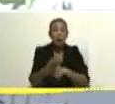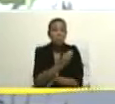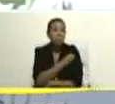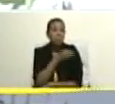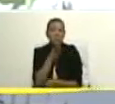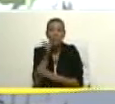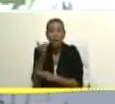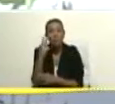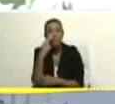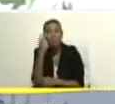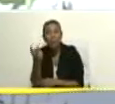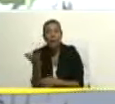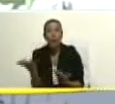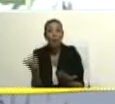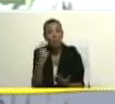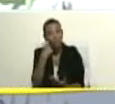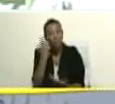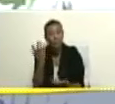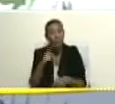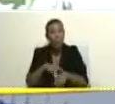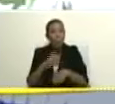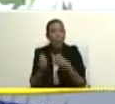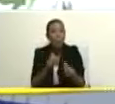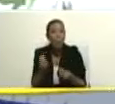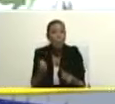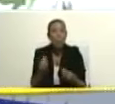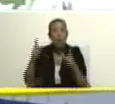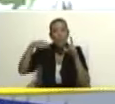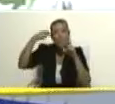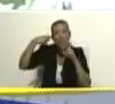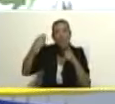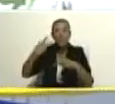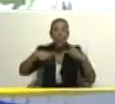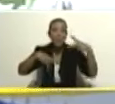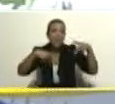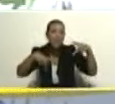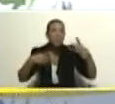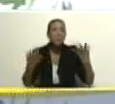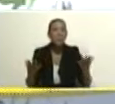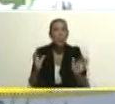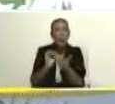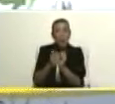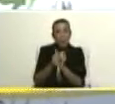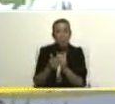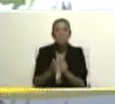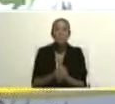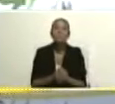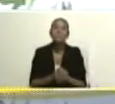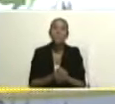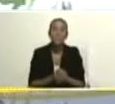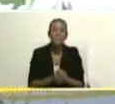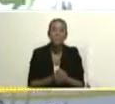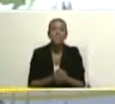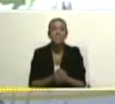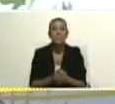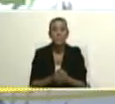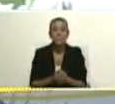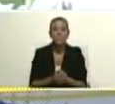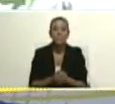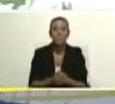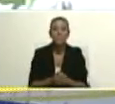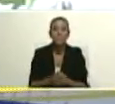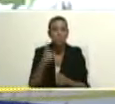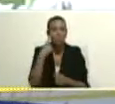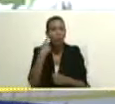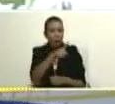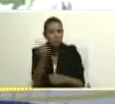cancha, tengo que ir ahora ya para grabar un videito de TikTok en la cancha. ¿Ah? ¿Ustedes